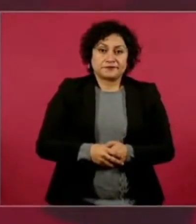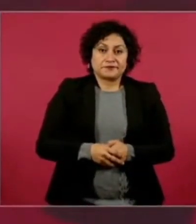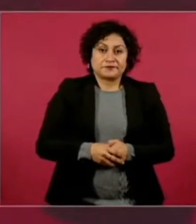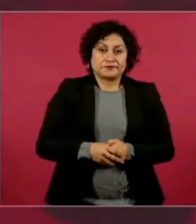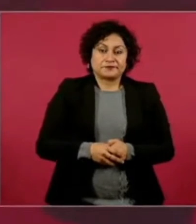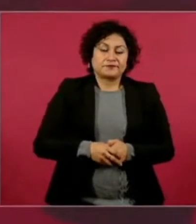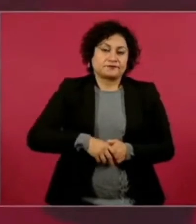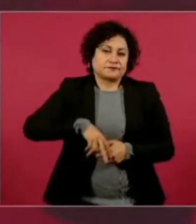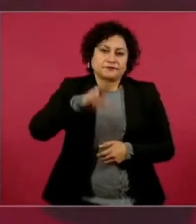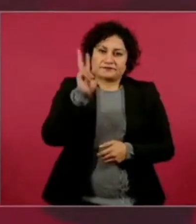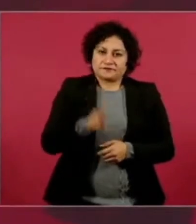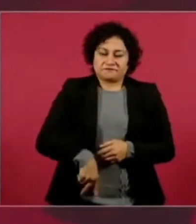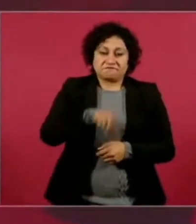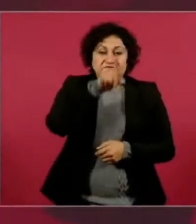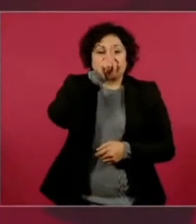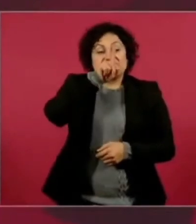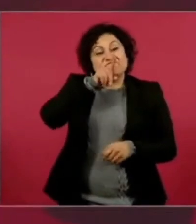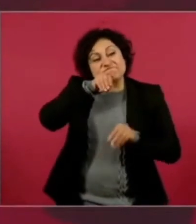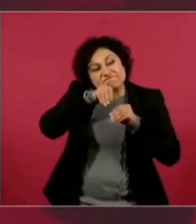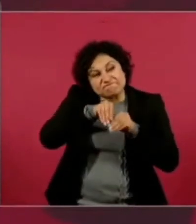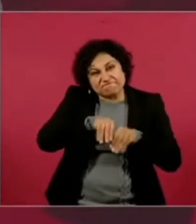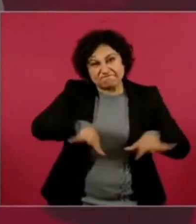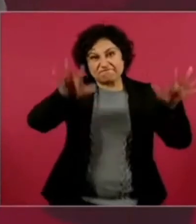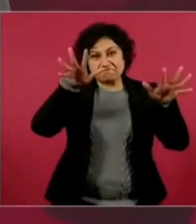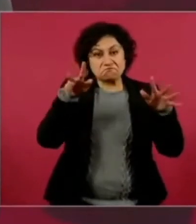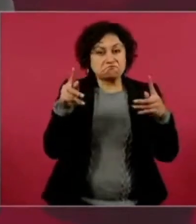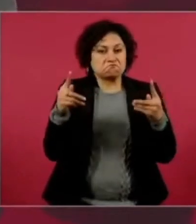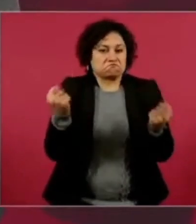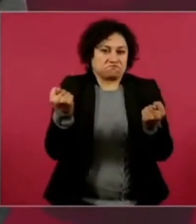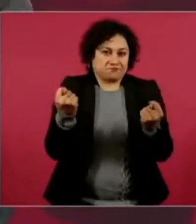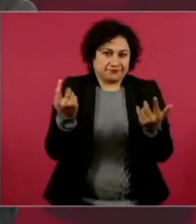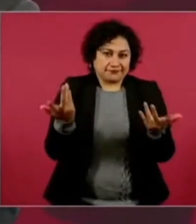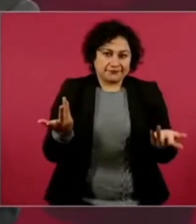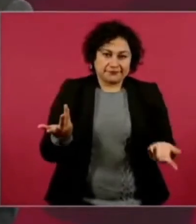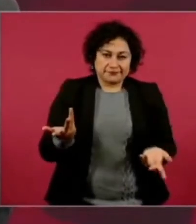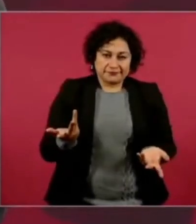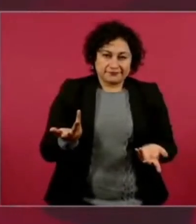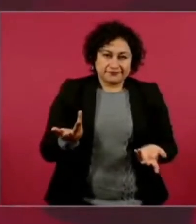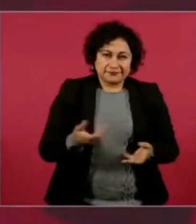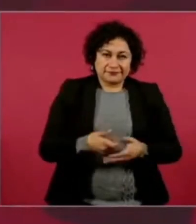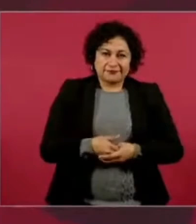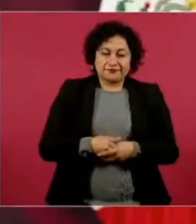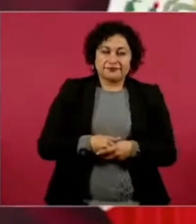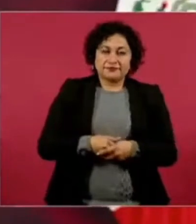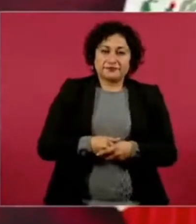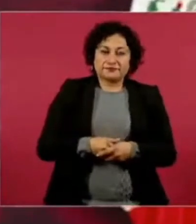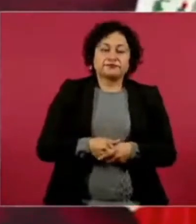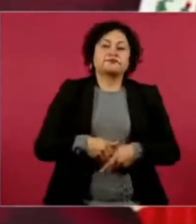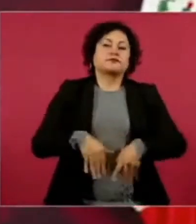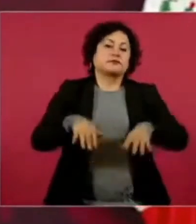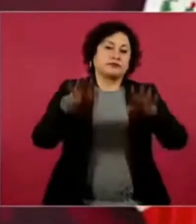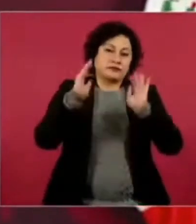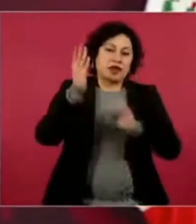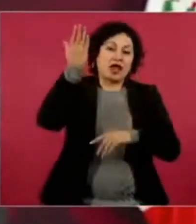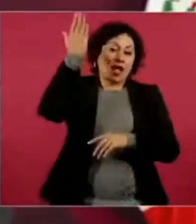de lo más calumnioso que puede haber, y tienen o tenían un poder